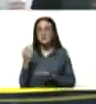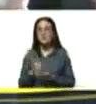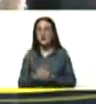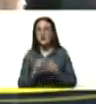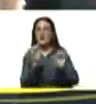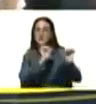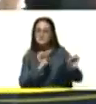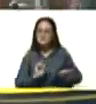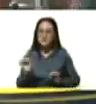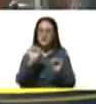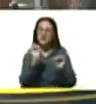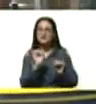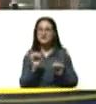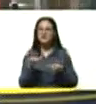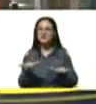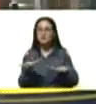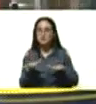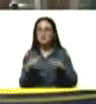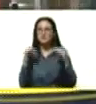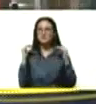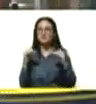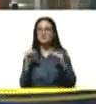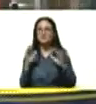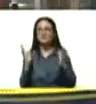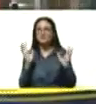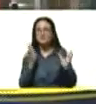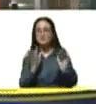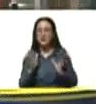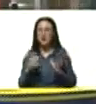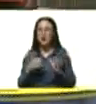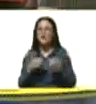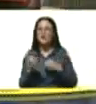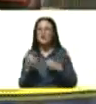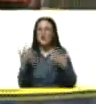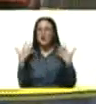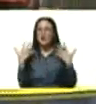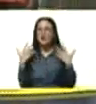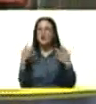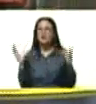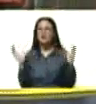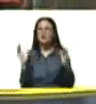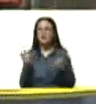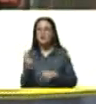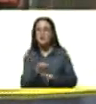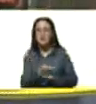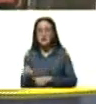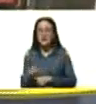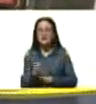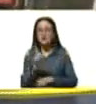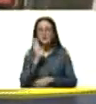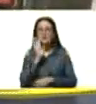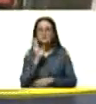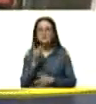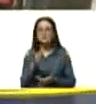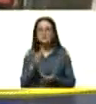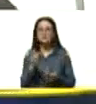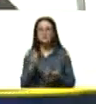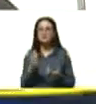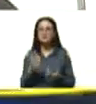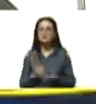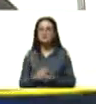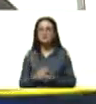general, impermeabilización, la climatización en las oficinas y todo el tema de fumigación en esta primera fase que, como usted acaba de